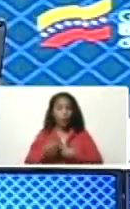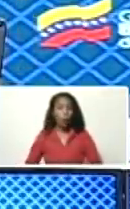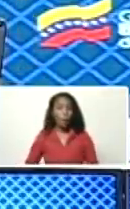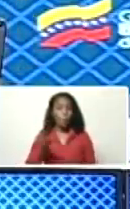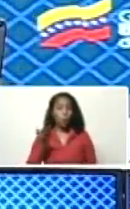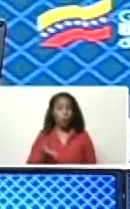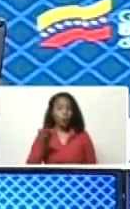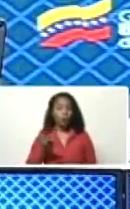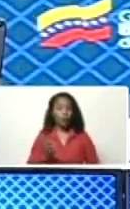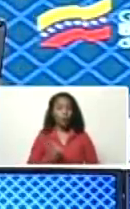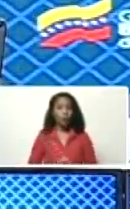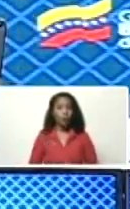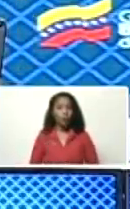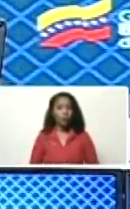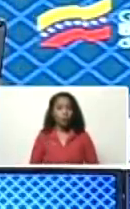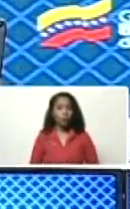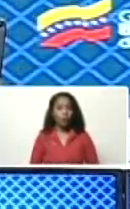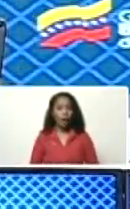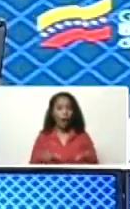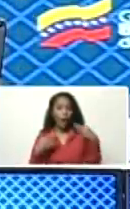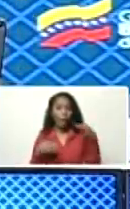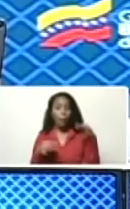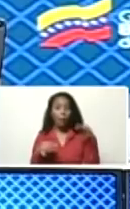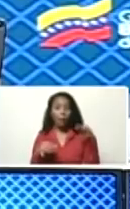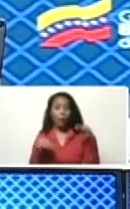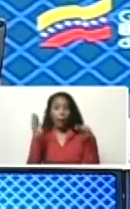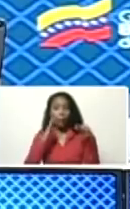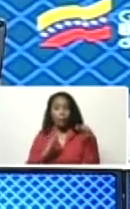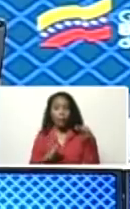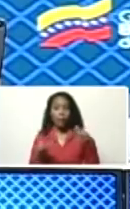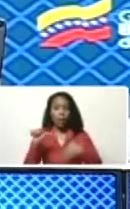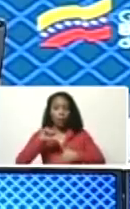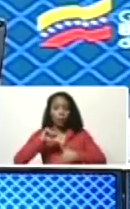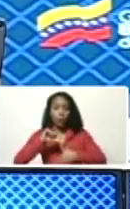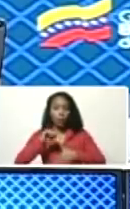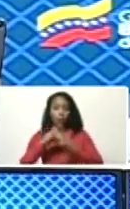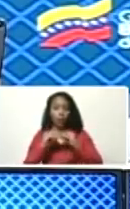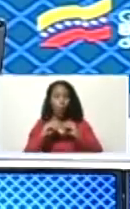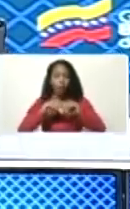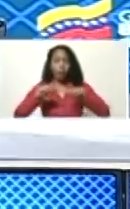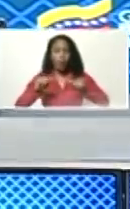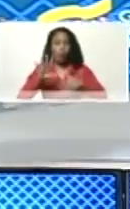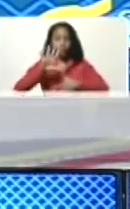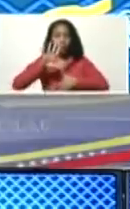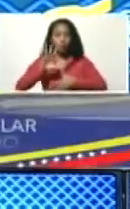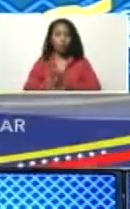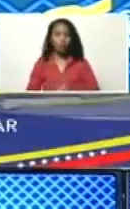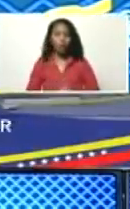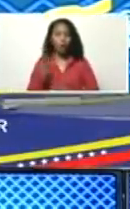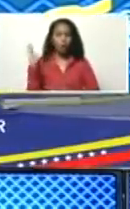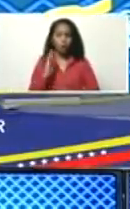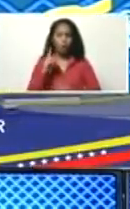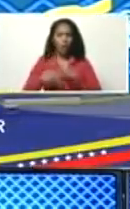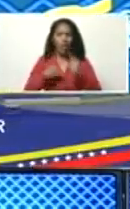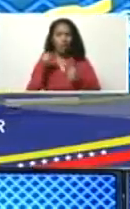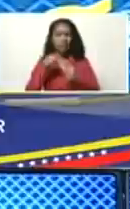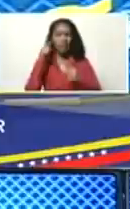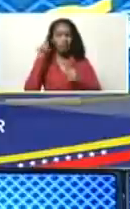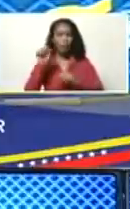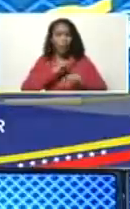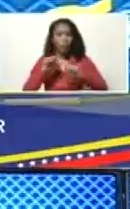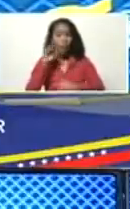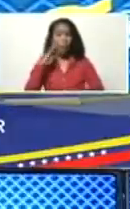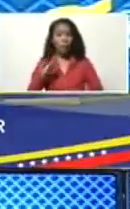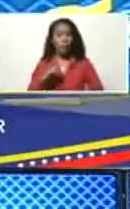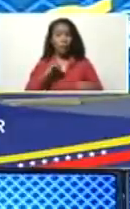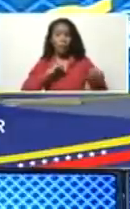importancia al papel de Brasil en Sudamérica y en todo el continente. El mismo Kissinger decía, hacia donde se mueva Brasil,